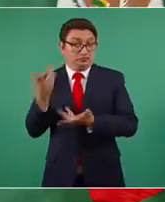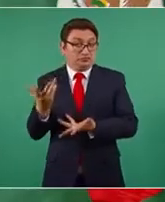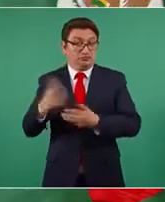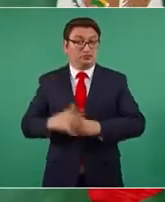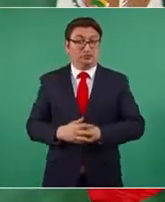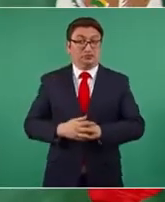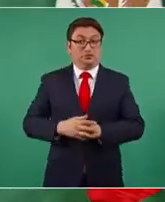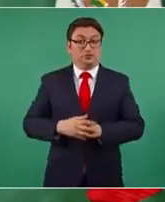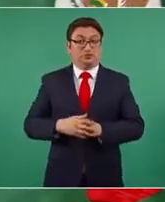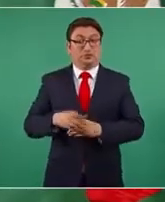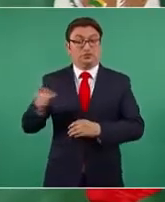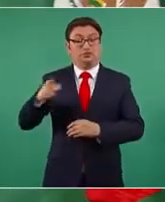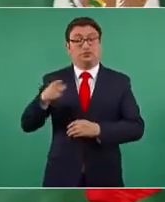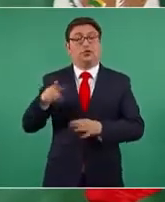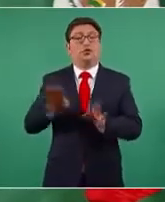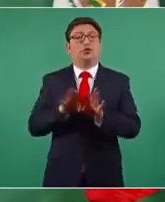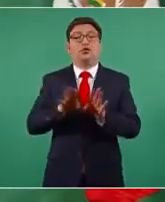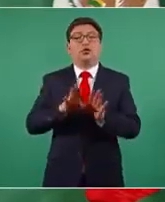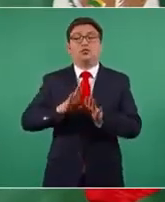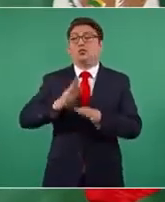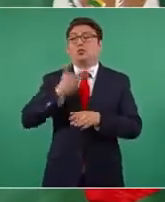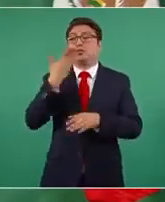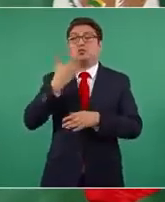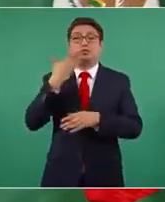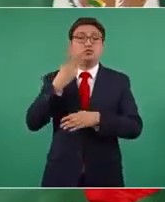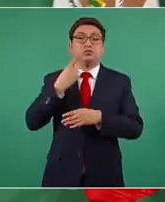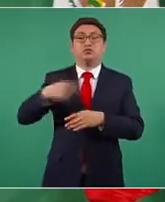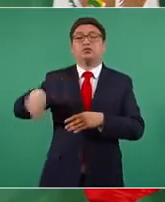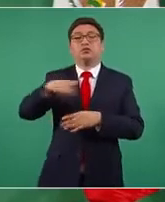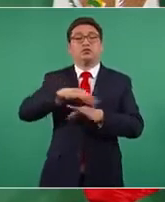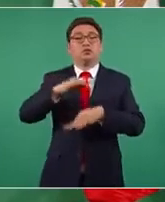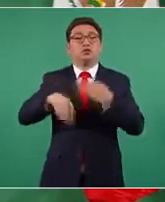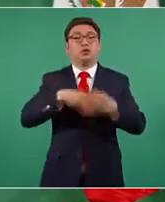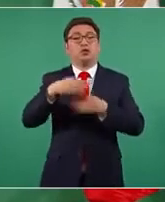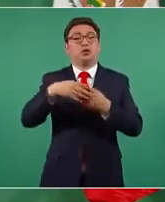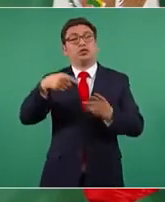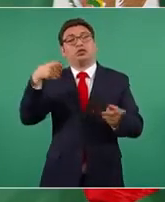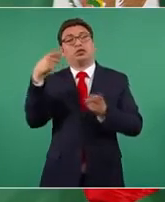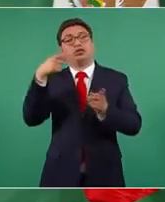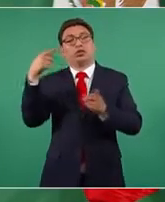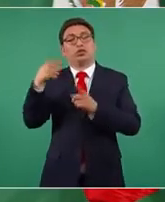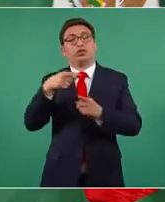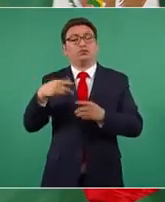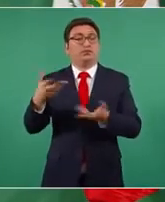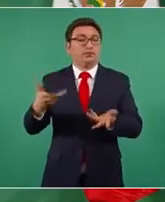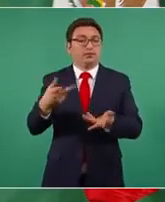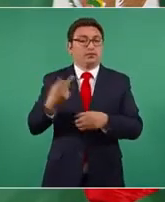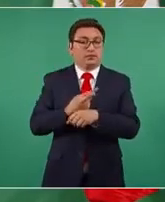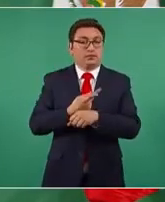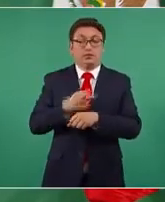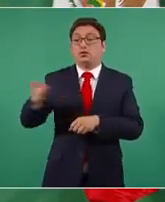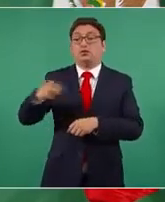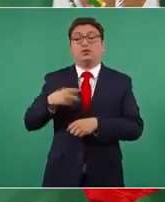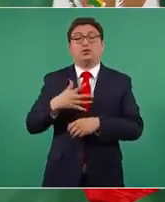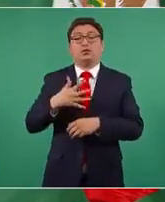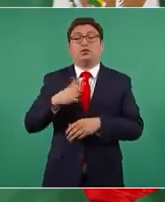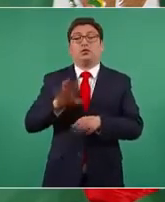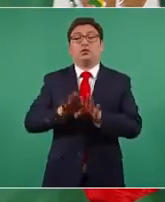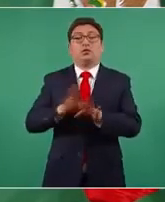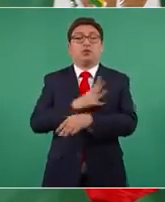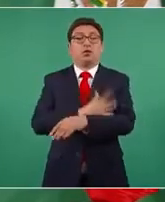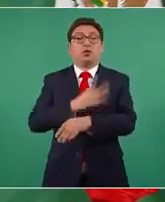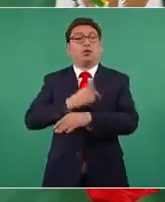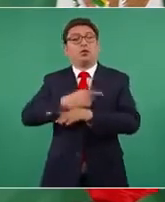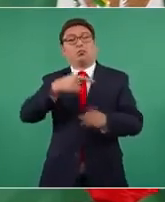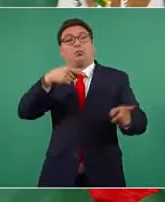No, pues va, como todos. Lo que pasa es que estos son más sinceros, ¿no? Pero